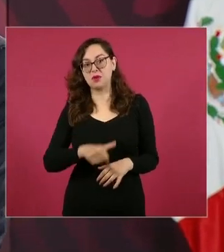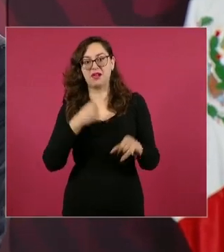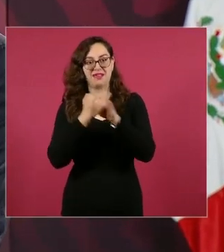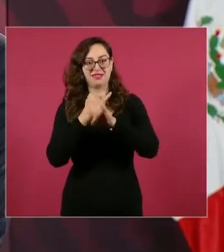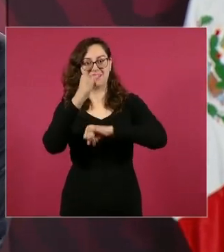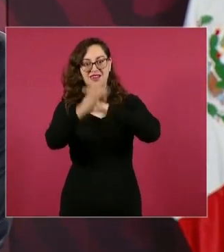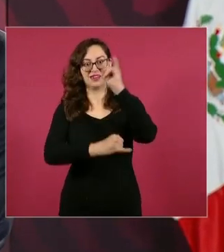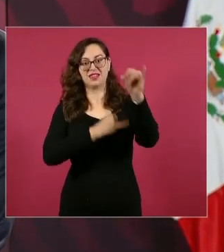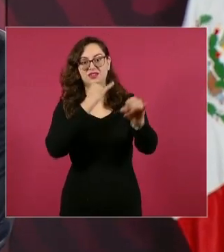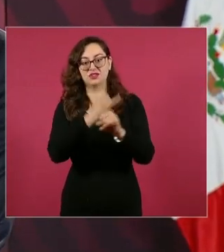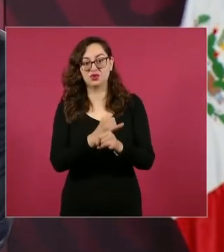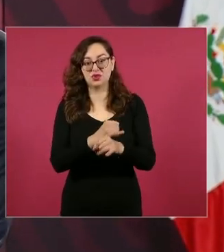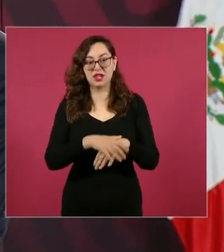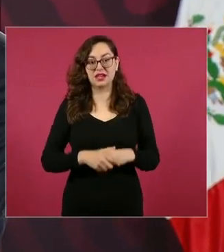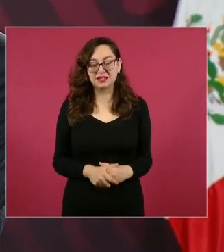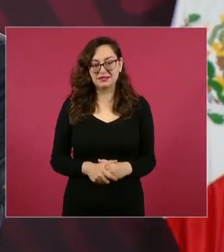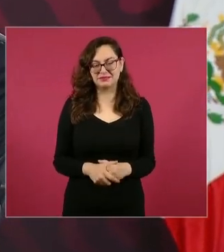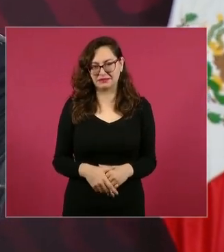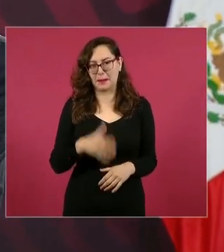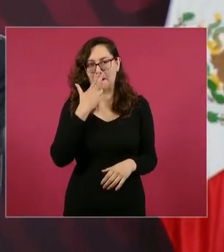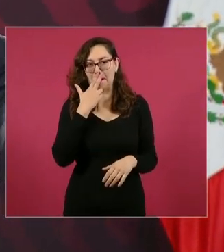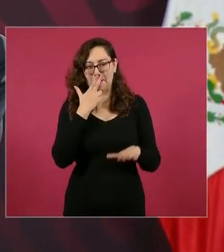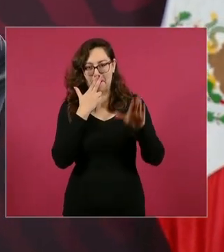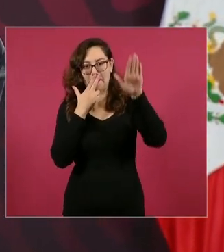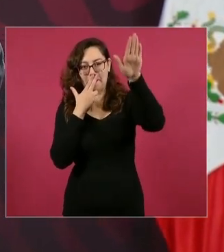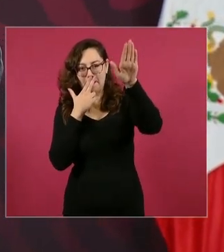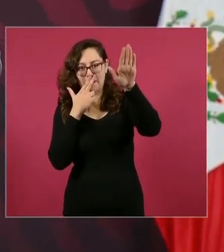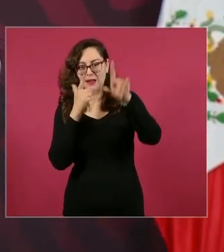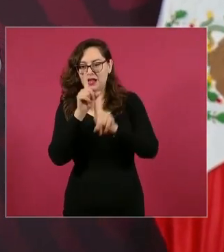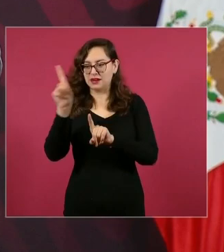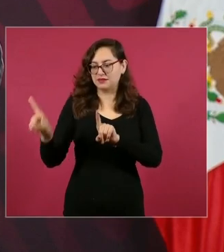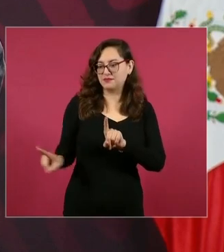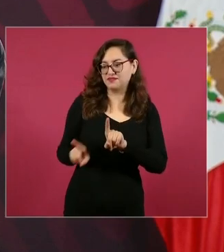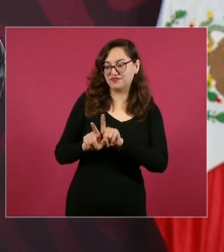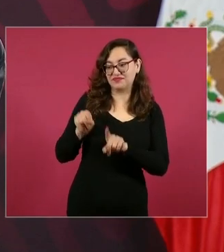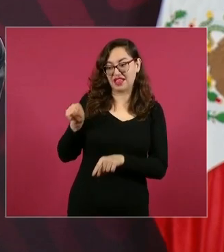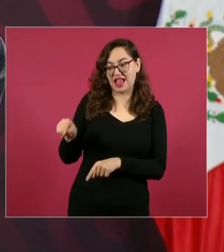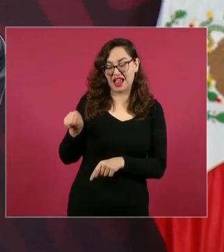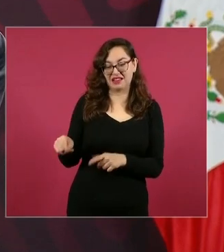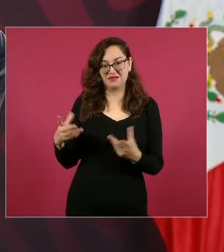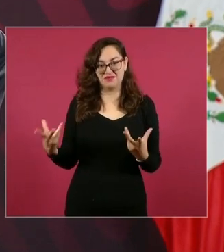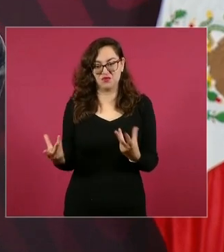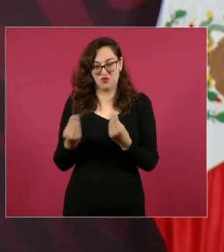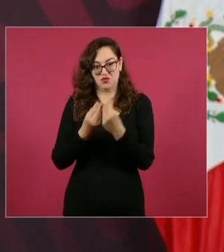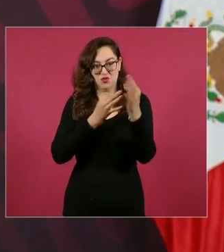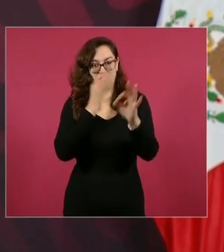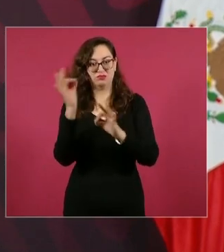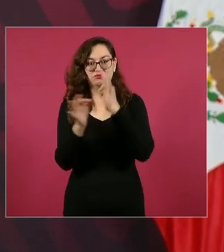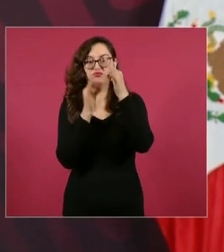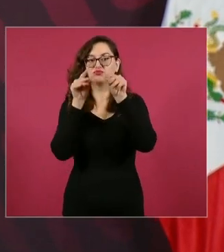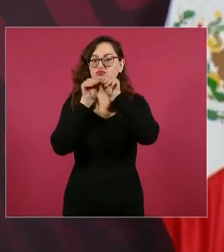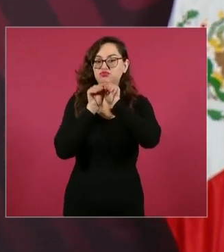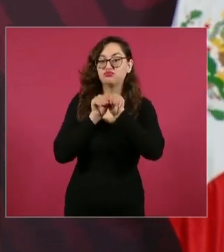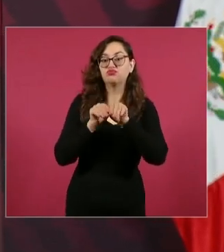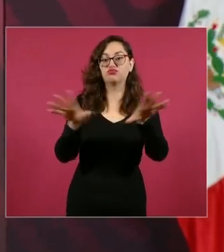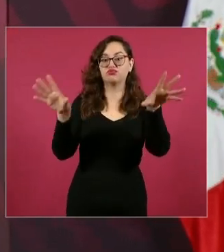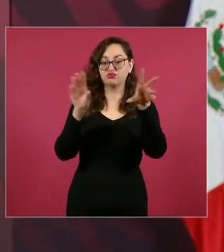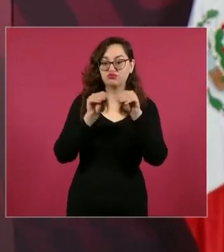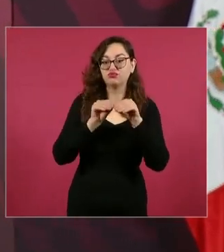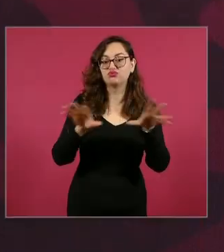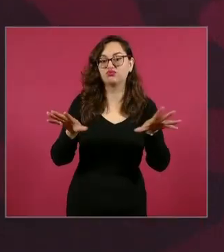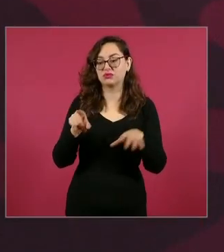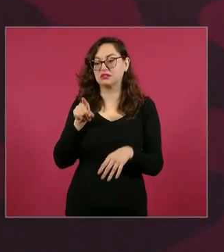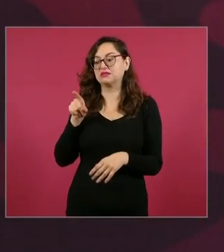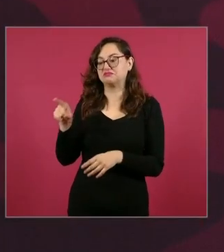gels ministro de propaganda de Hitler se impone con